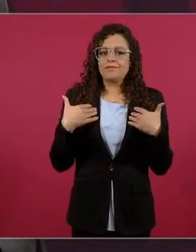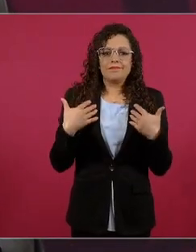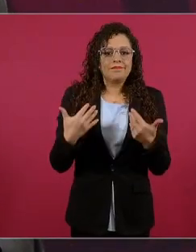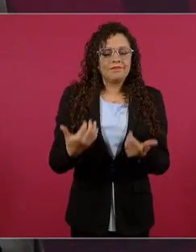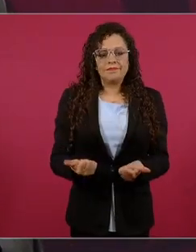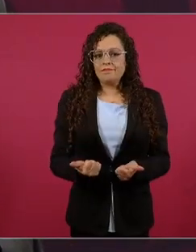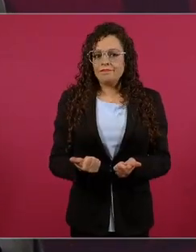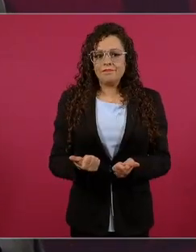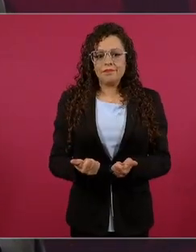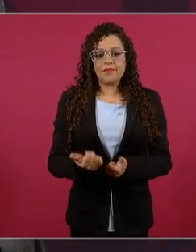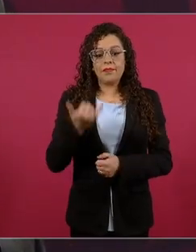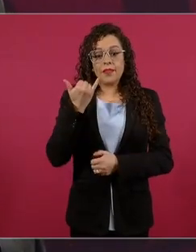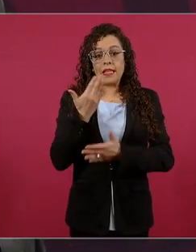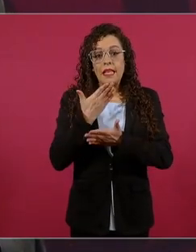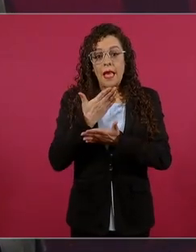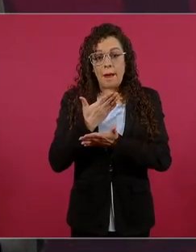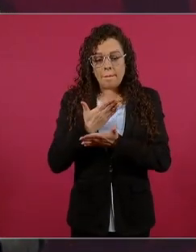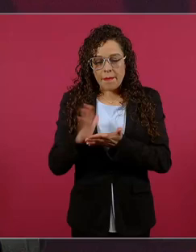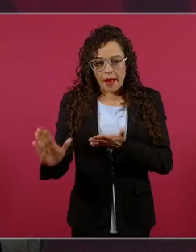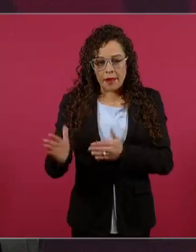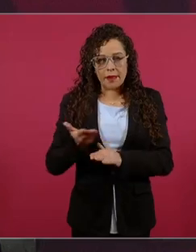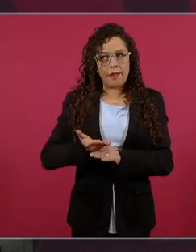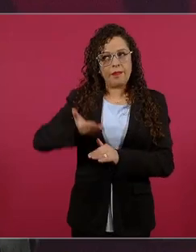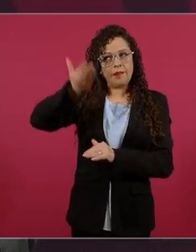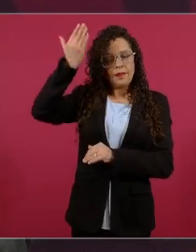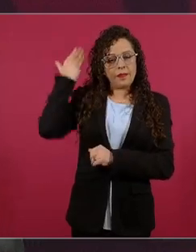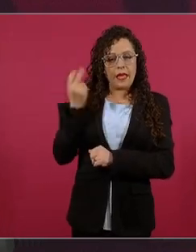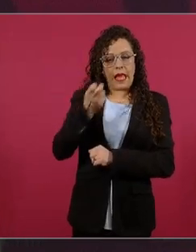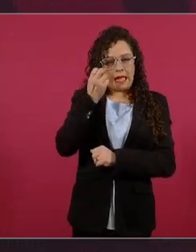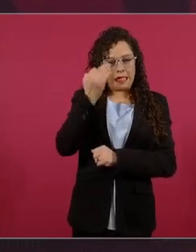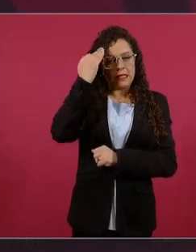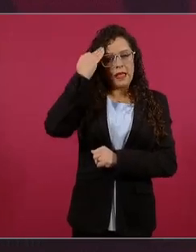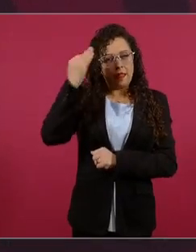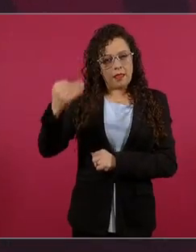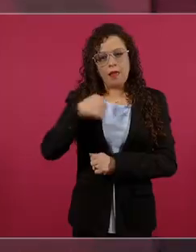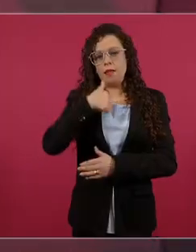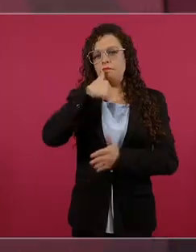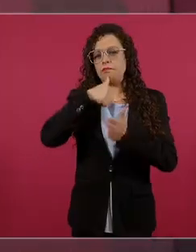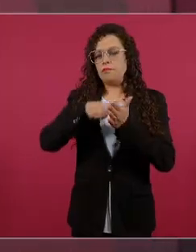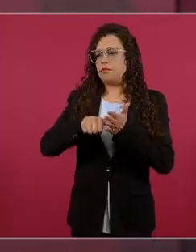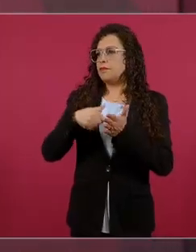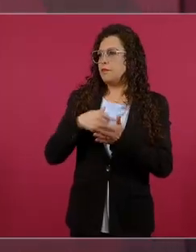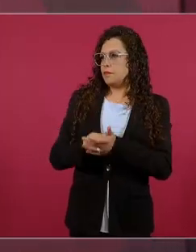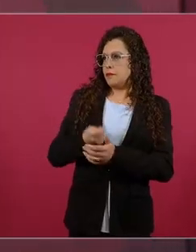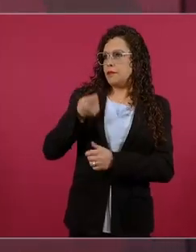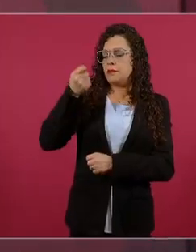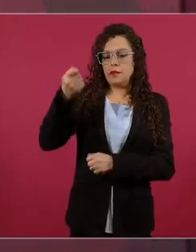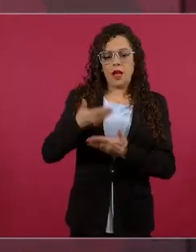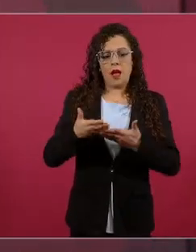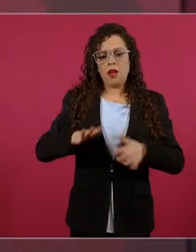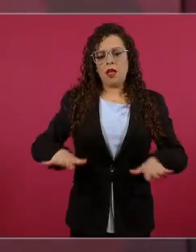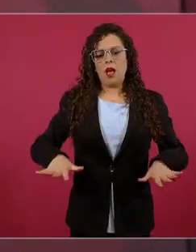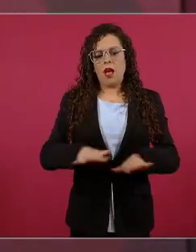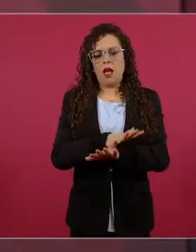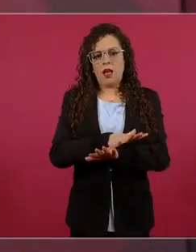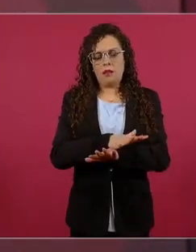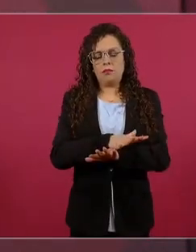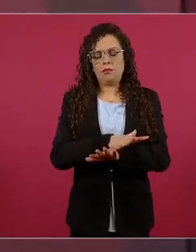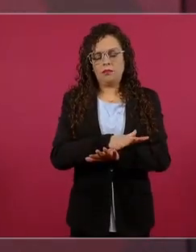en ese entonces, pienso que ahora ya es distinto, porque la política es